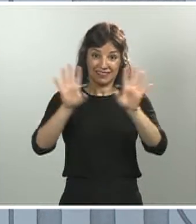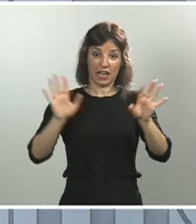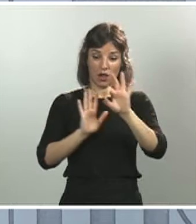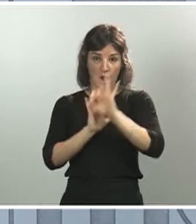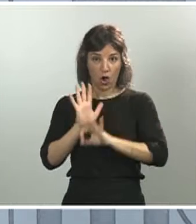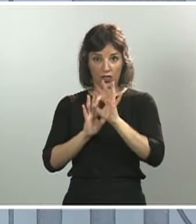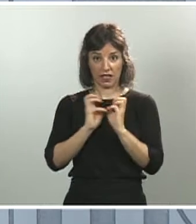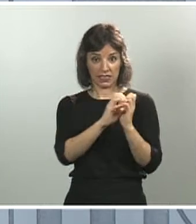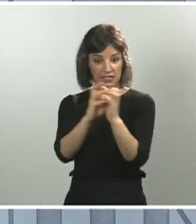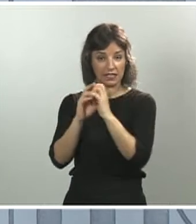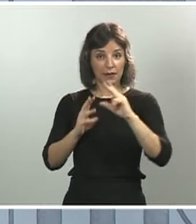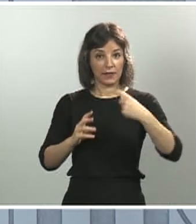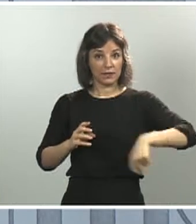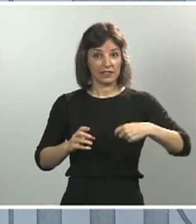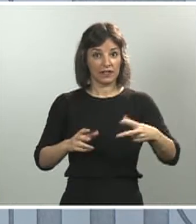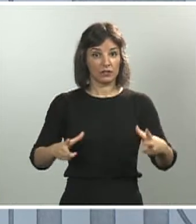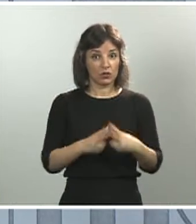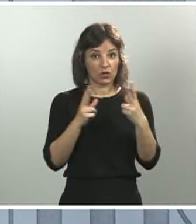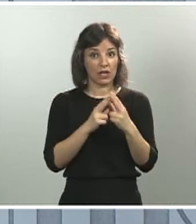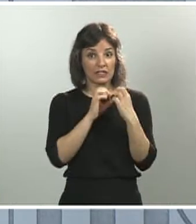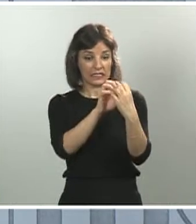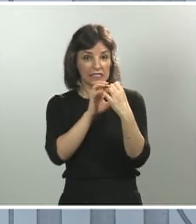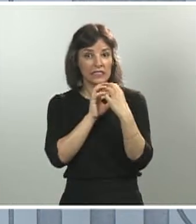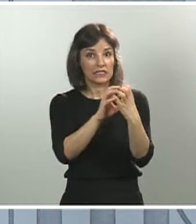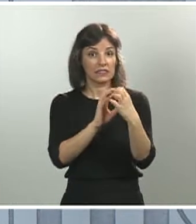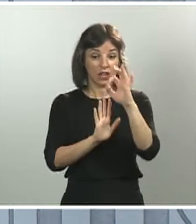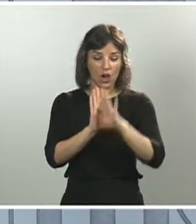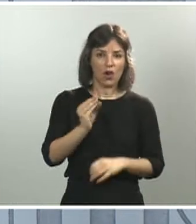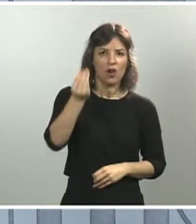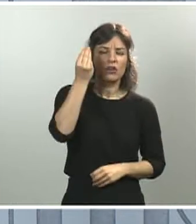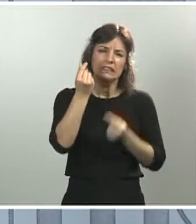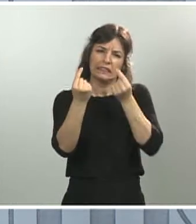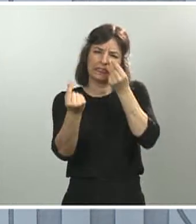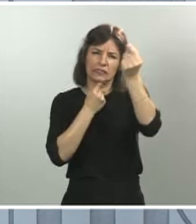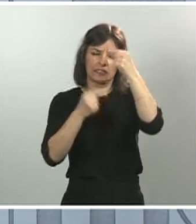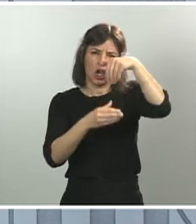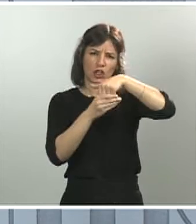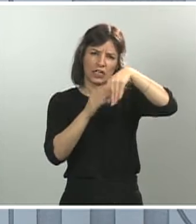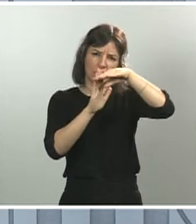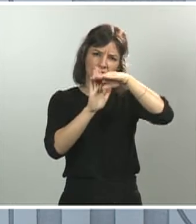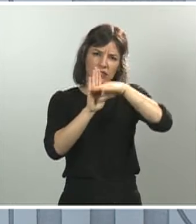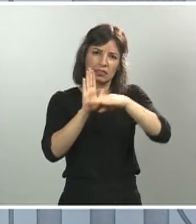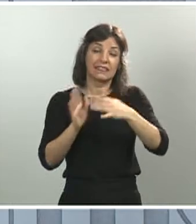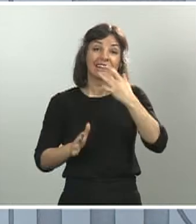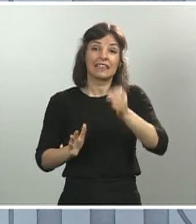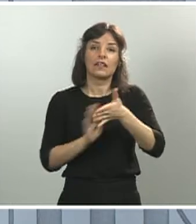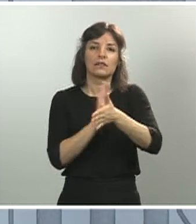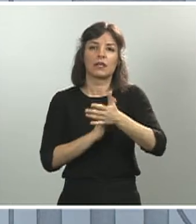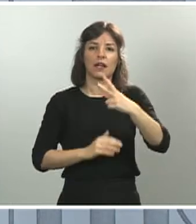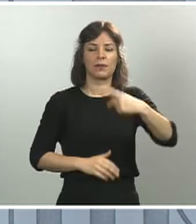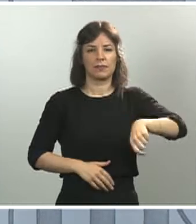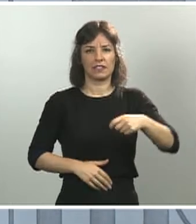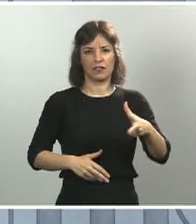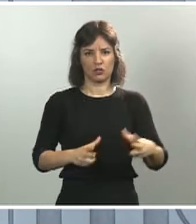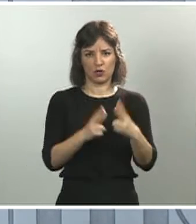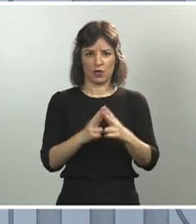con la Vicepresidencia de Derechos Sociales va a serles detallada en cuanto a su contenido por el Vicepresidente de Derechos Sociales.